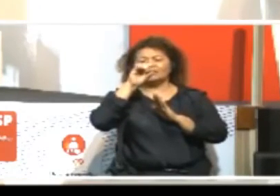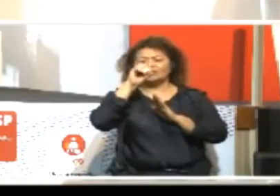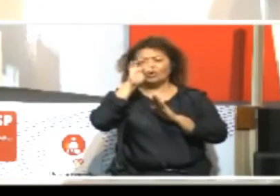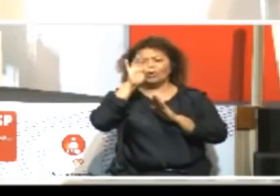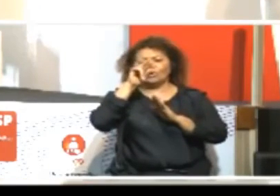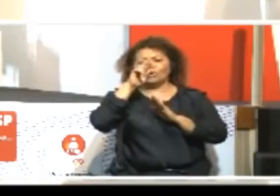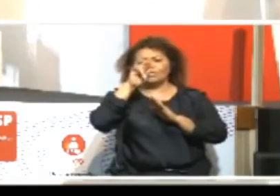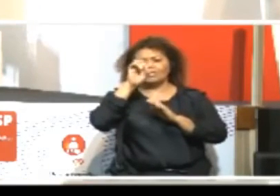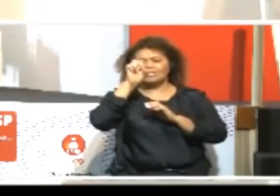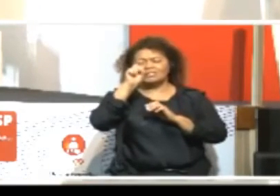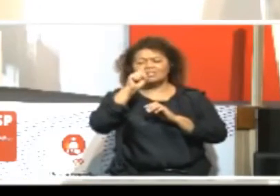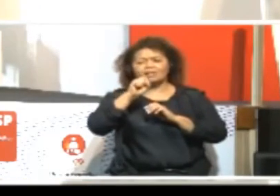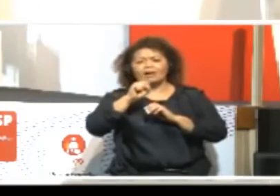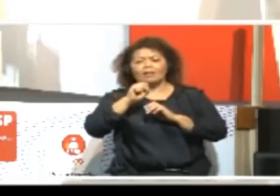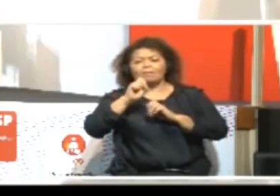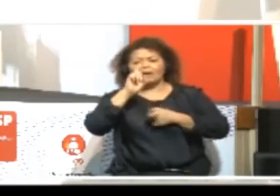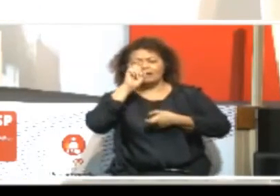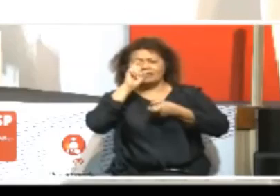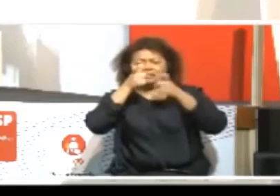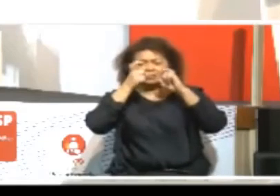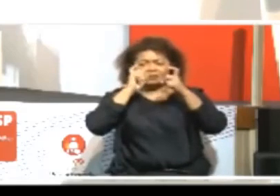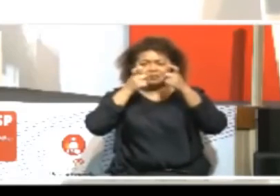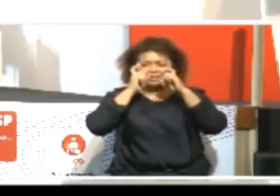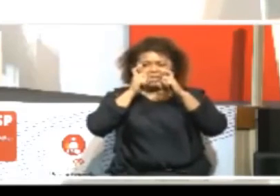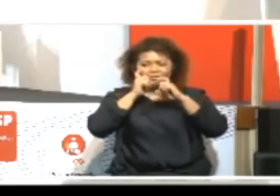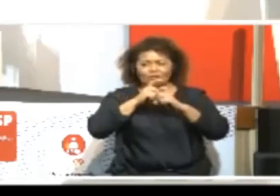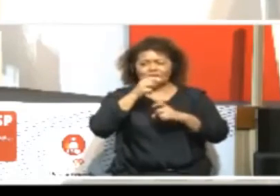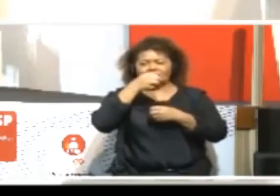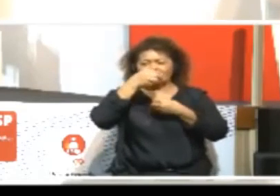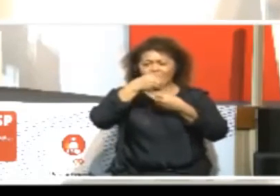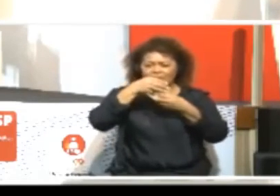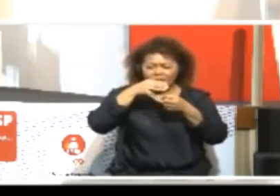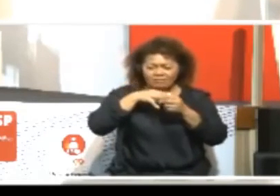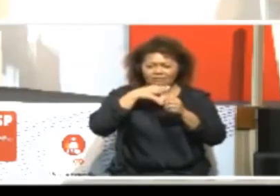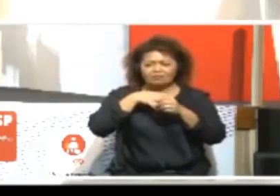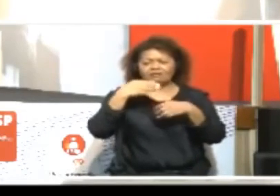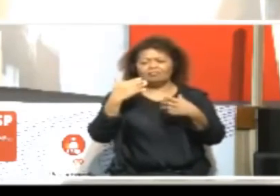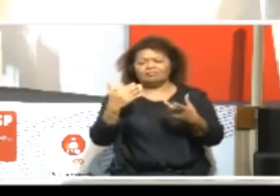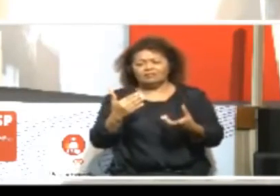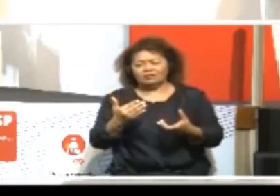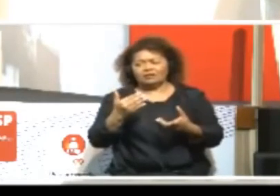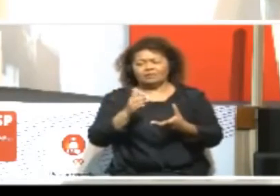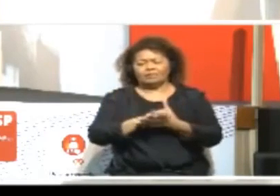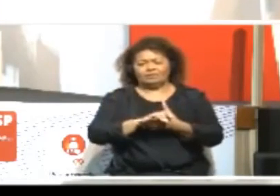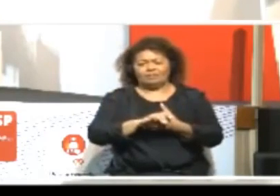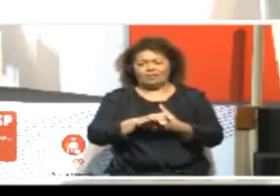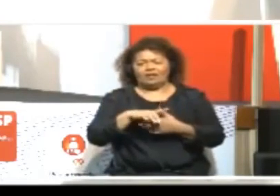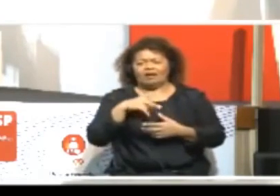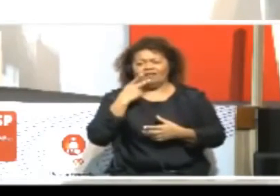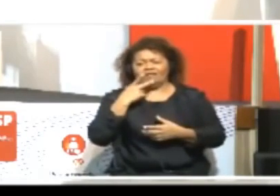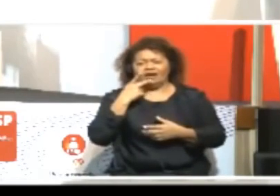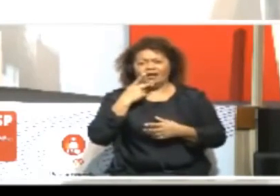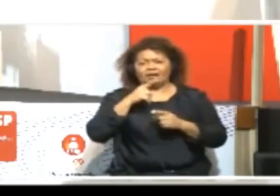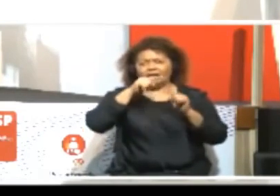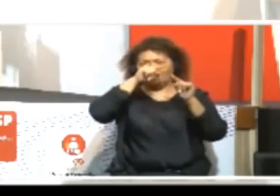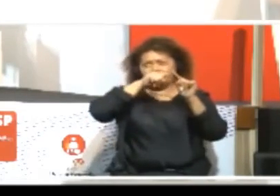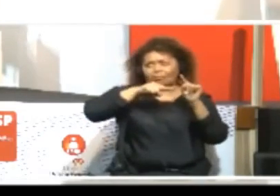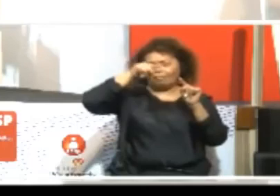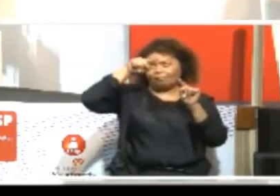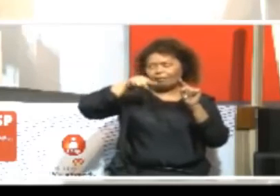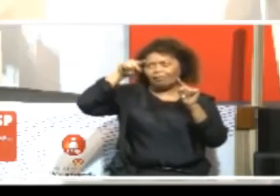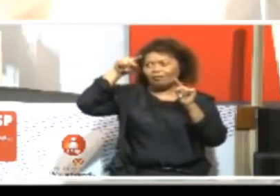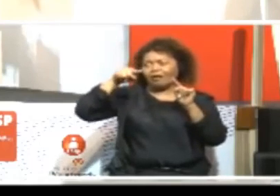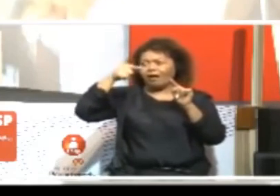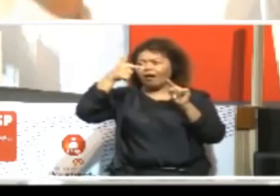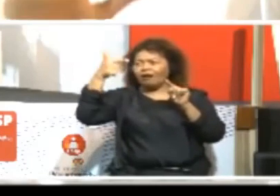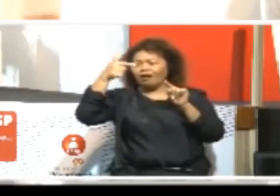dicen, bueno, el indicador dice que estamos ocupando el lugar número 25. ¿Qué estamos haciendo para ocupar este nivel? ¿Qué